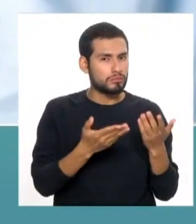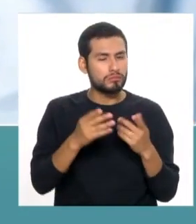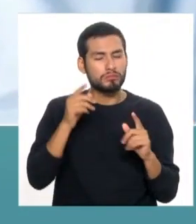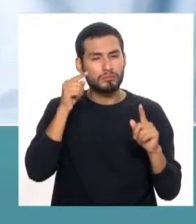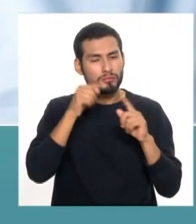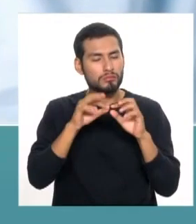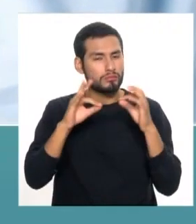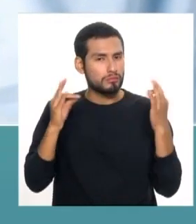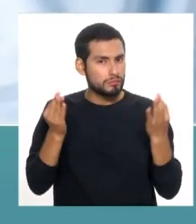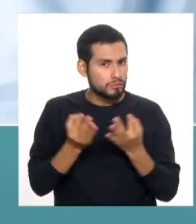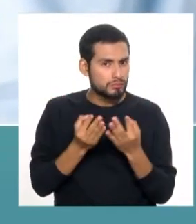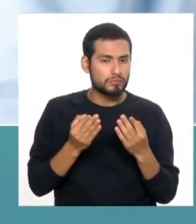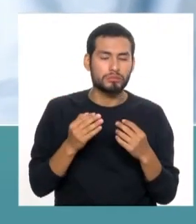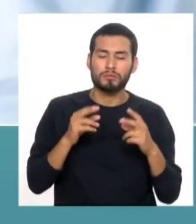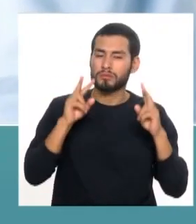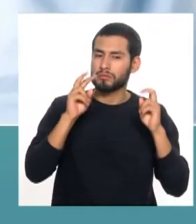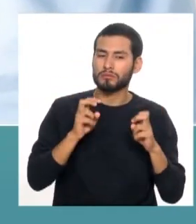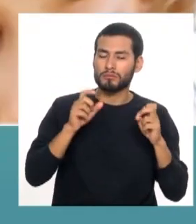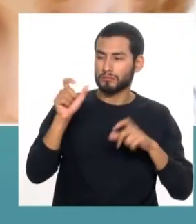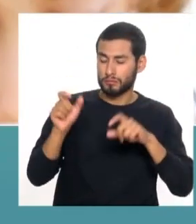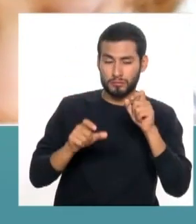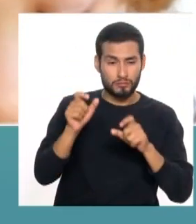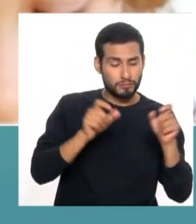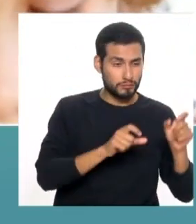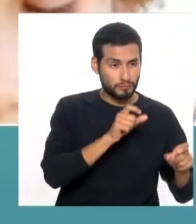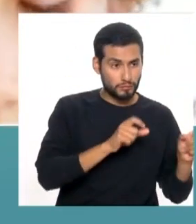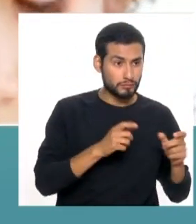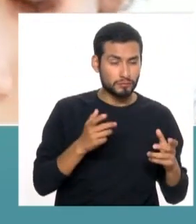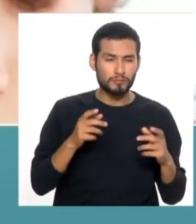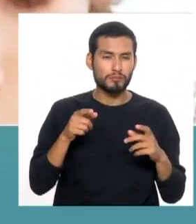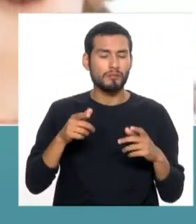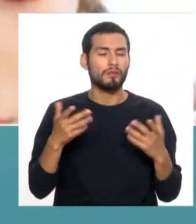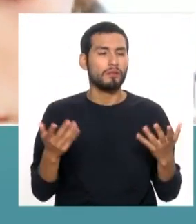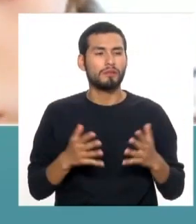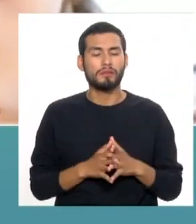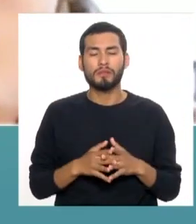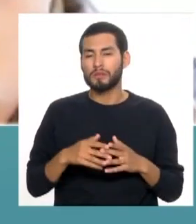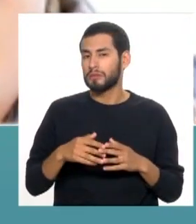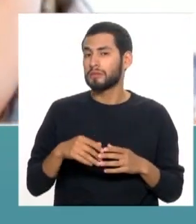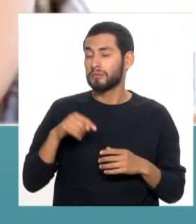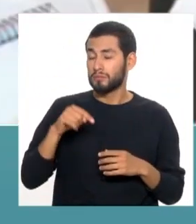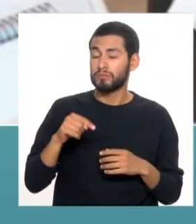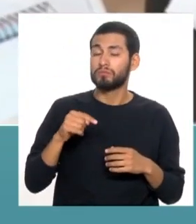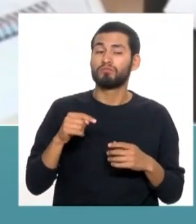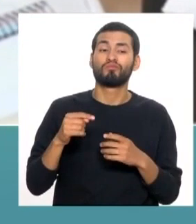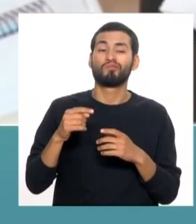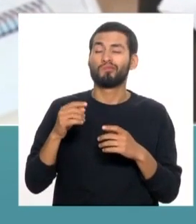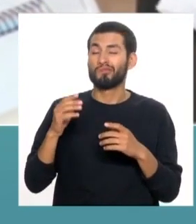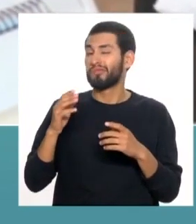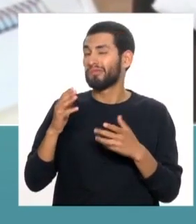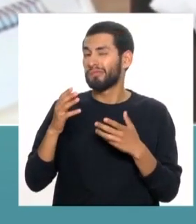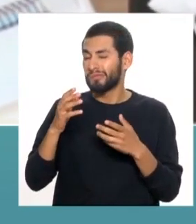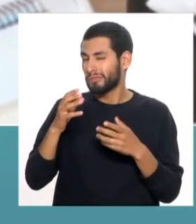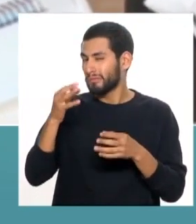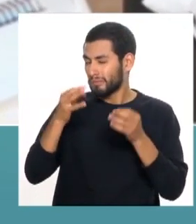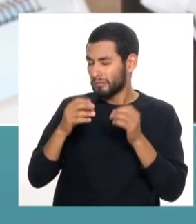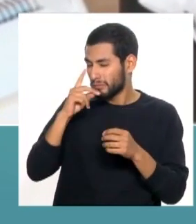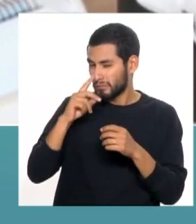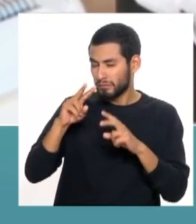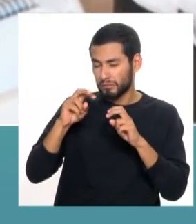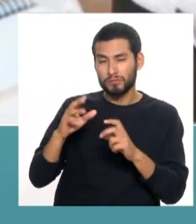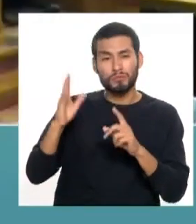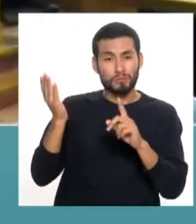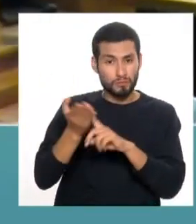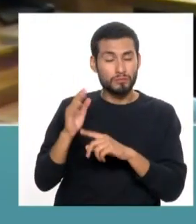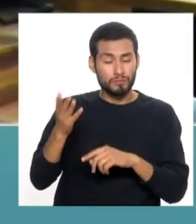de familia, en materia civil, contencioso administrativo y otros, ¿no? Sería recomendable